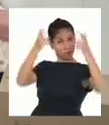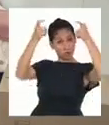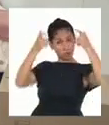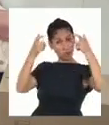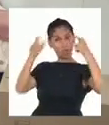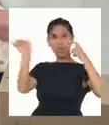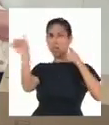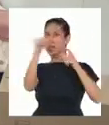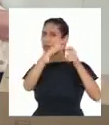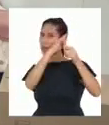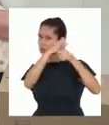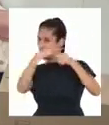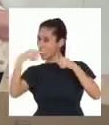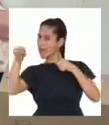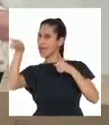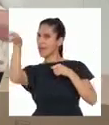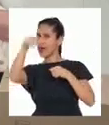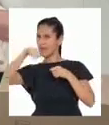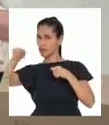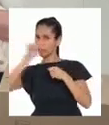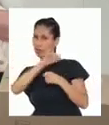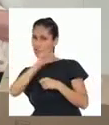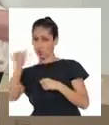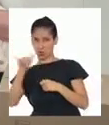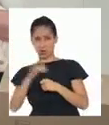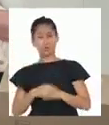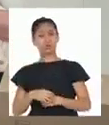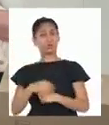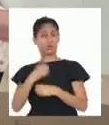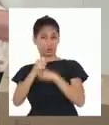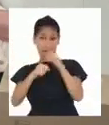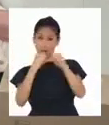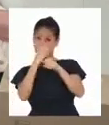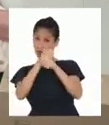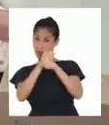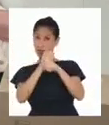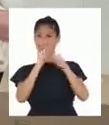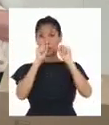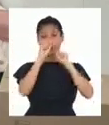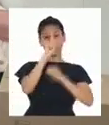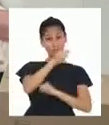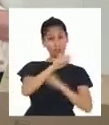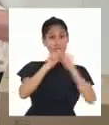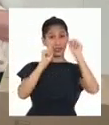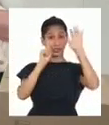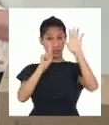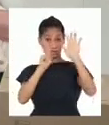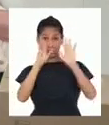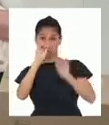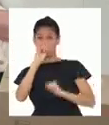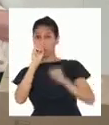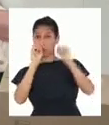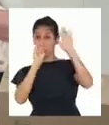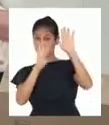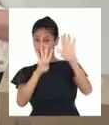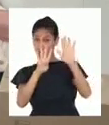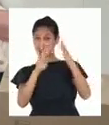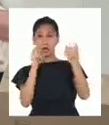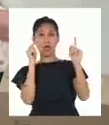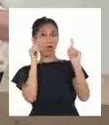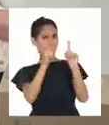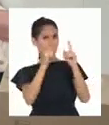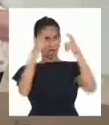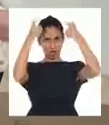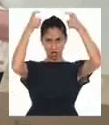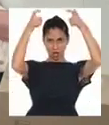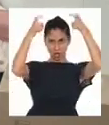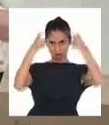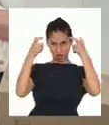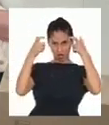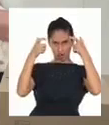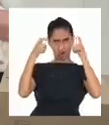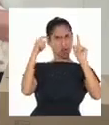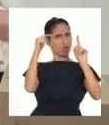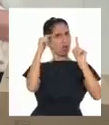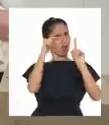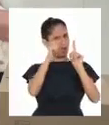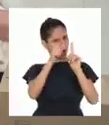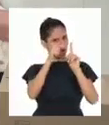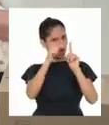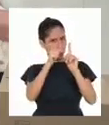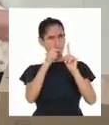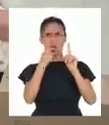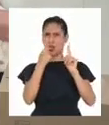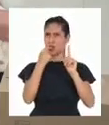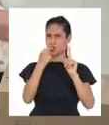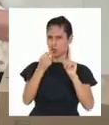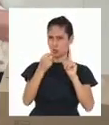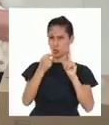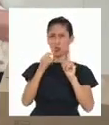documento escrito en 1609. Es la ordenanza que envía el rey Felipe III a su pariente, el marqués de Montes Claros,